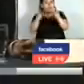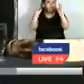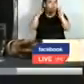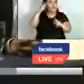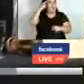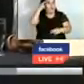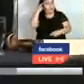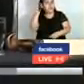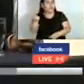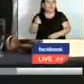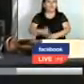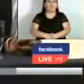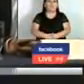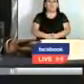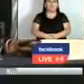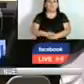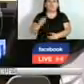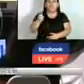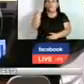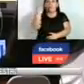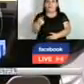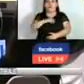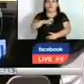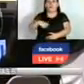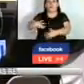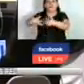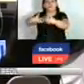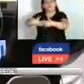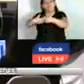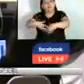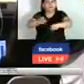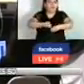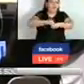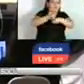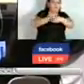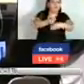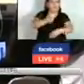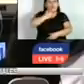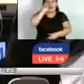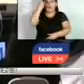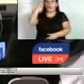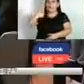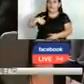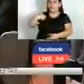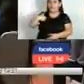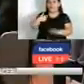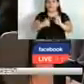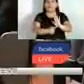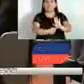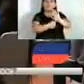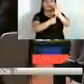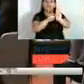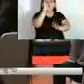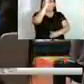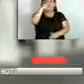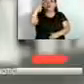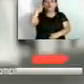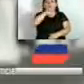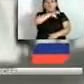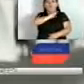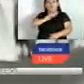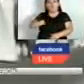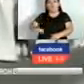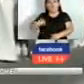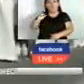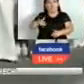político. Uno de los empresarios de este corredor manifestó sentirse orgulloso de representar a El Salvador en este